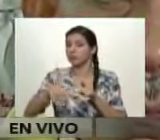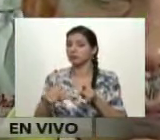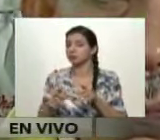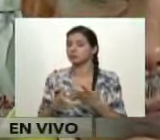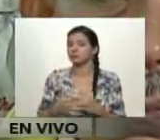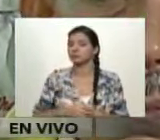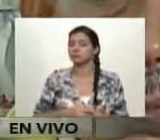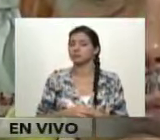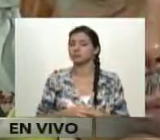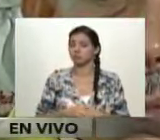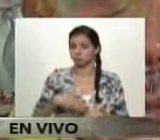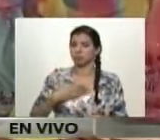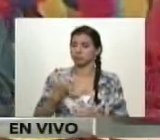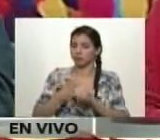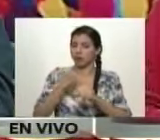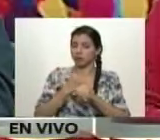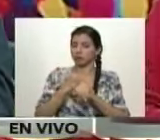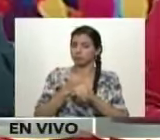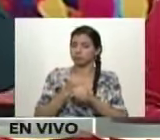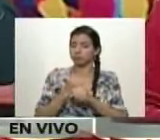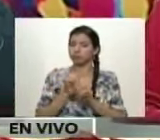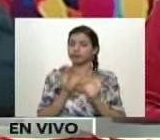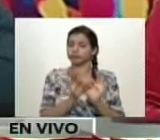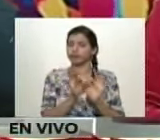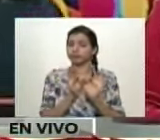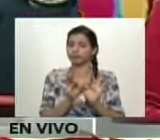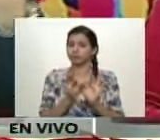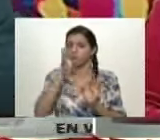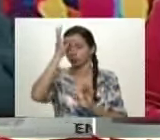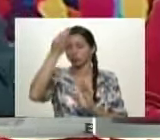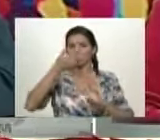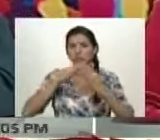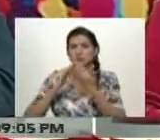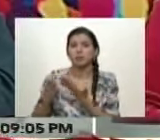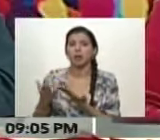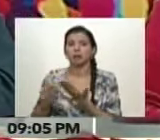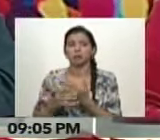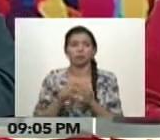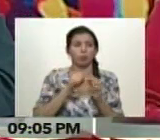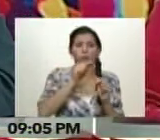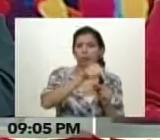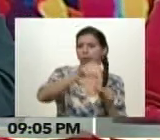No pueden hacer un trabajo con los consejos municipales de por allá, de por aquí, de por allá.